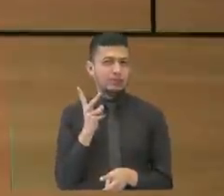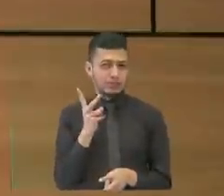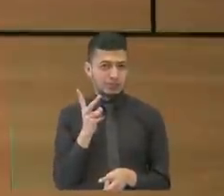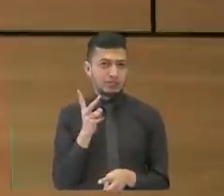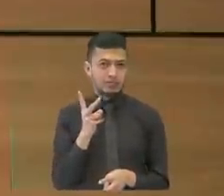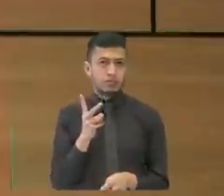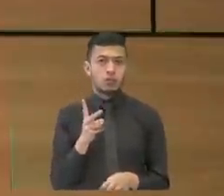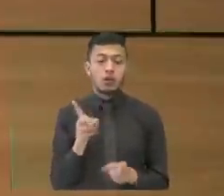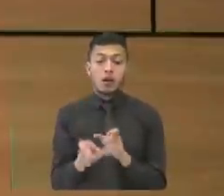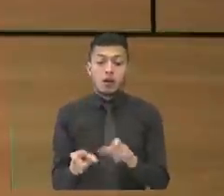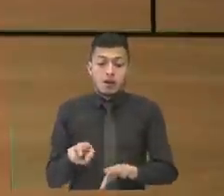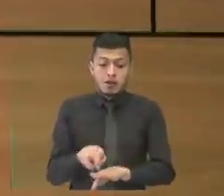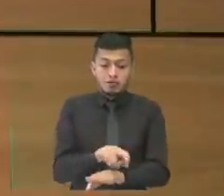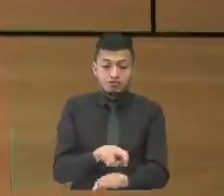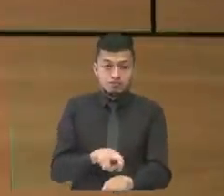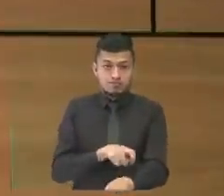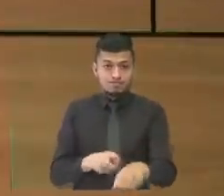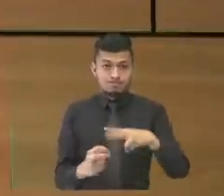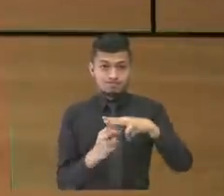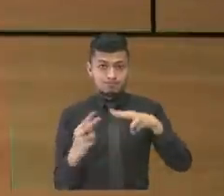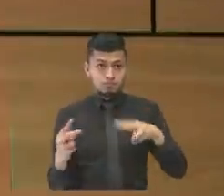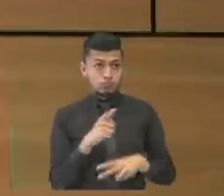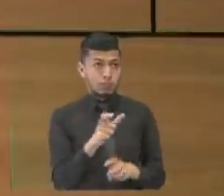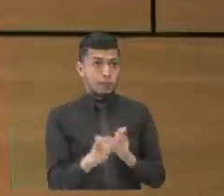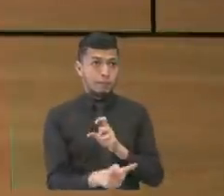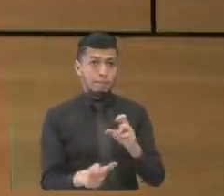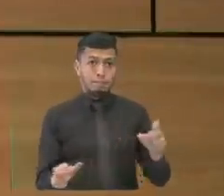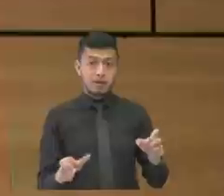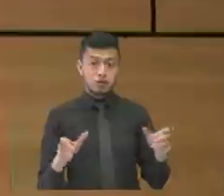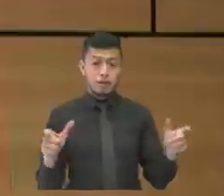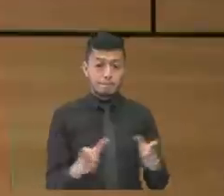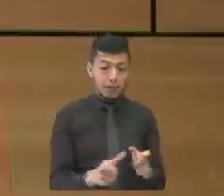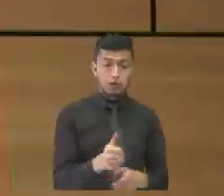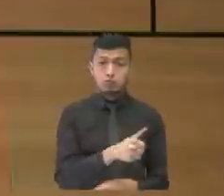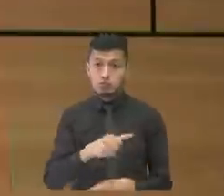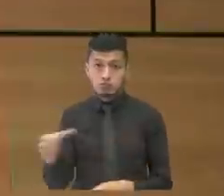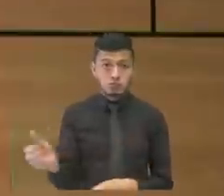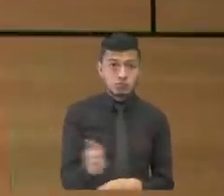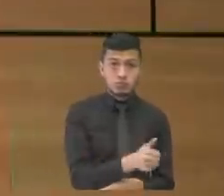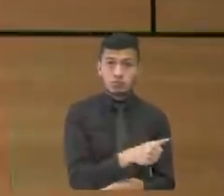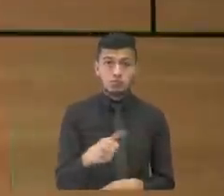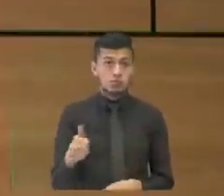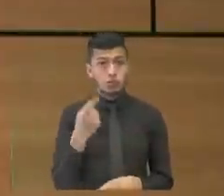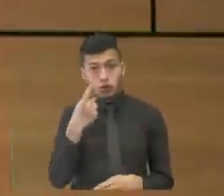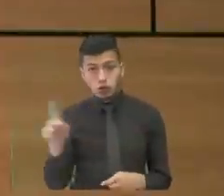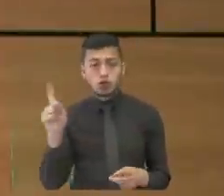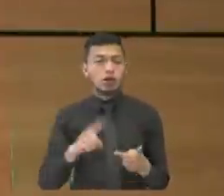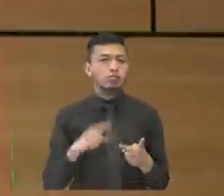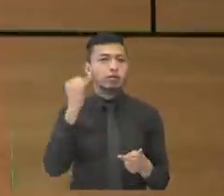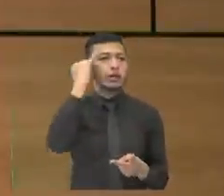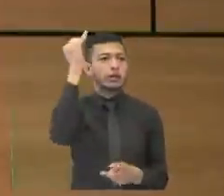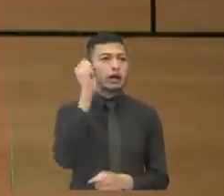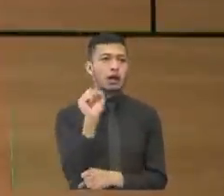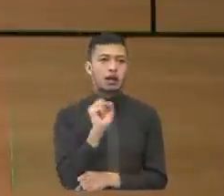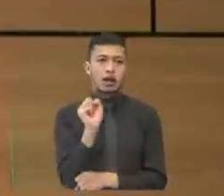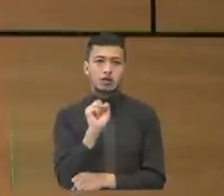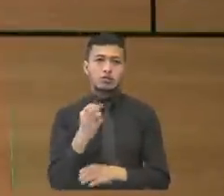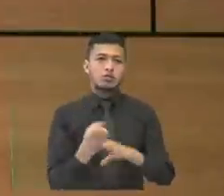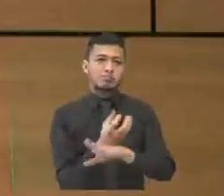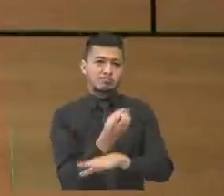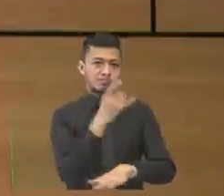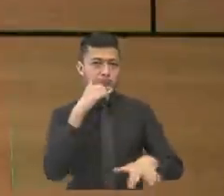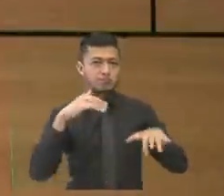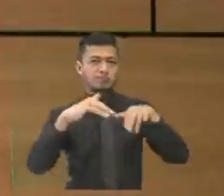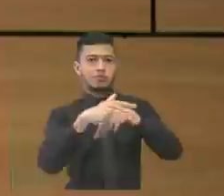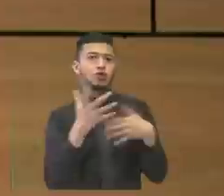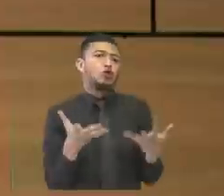menos gente, esa menos gente no se va a dejar de mover. Esa menos gente lo que va a ir es irse en carro, o sea, quemando gasolina, que es exactamente